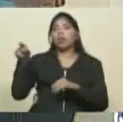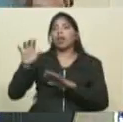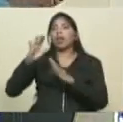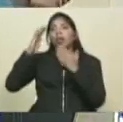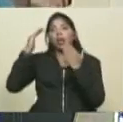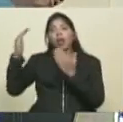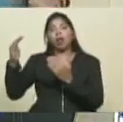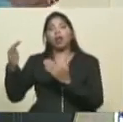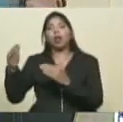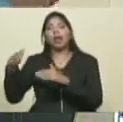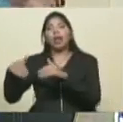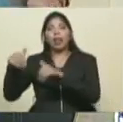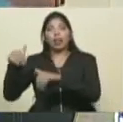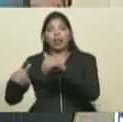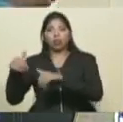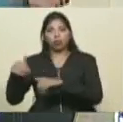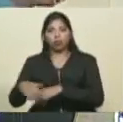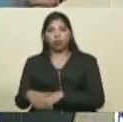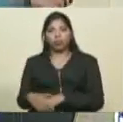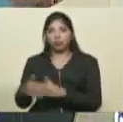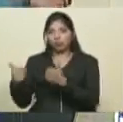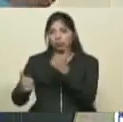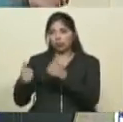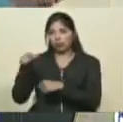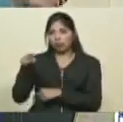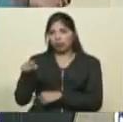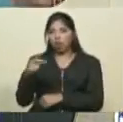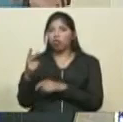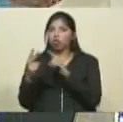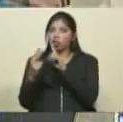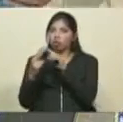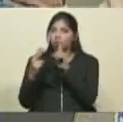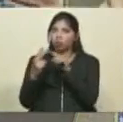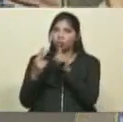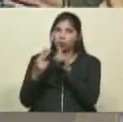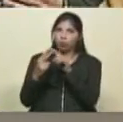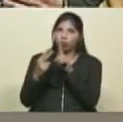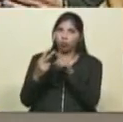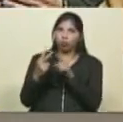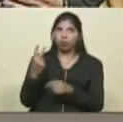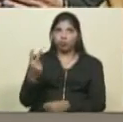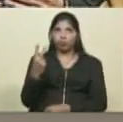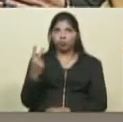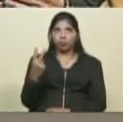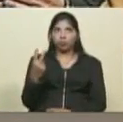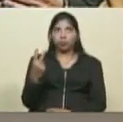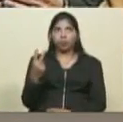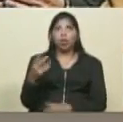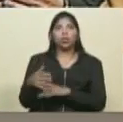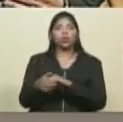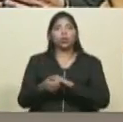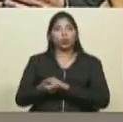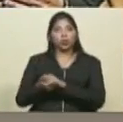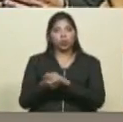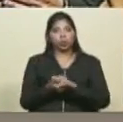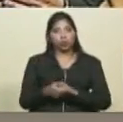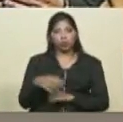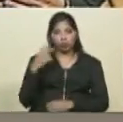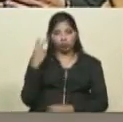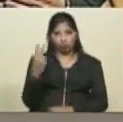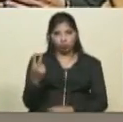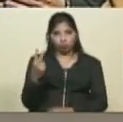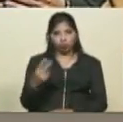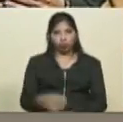están, teníamos dos pensionados en el equipo de pensionados, dos eran por Trujillo. Mientras